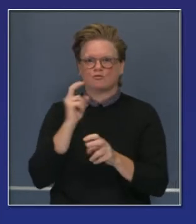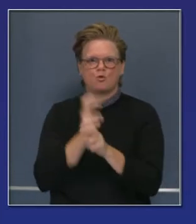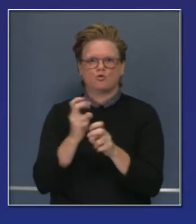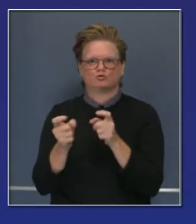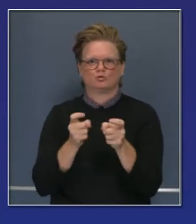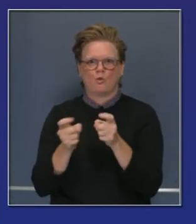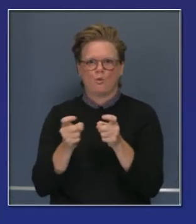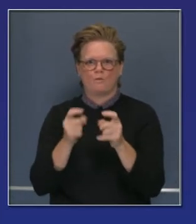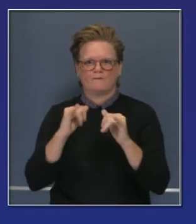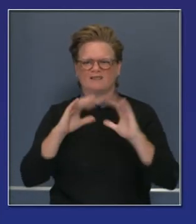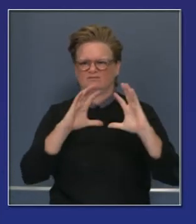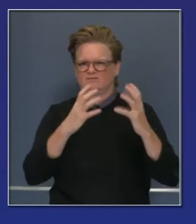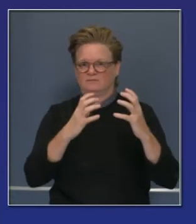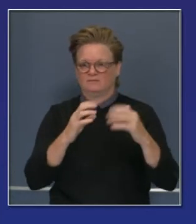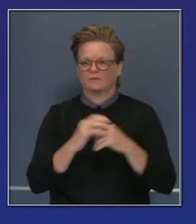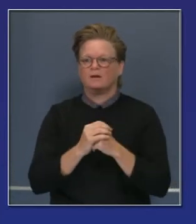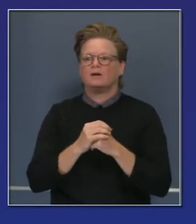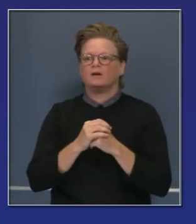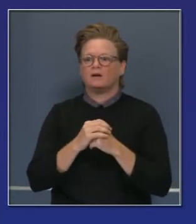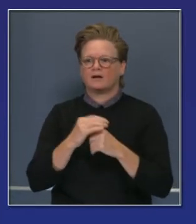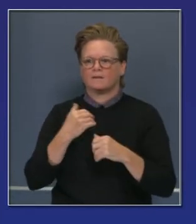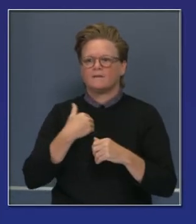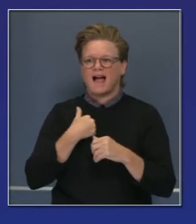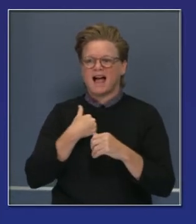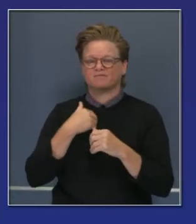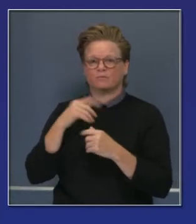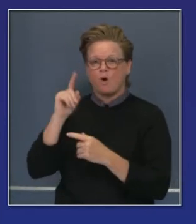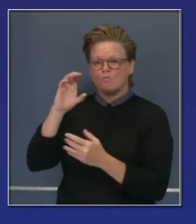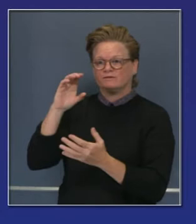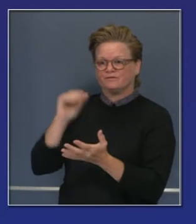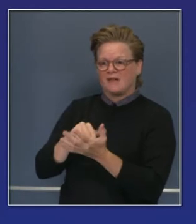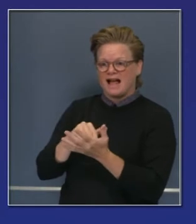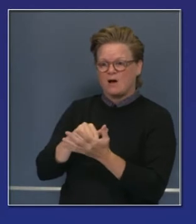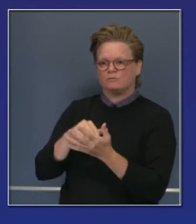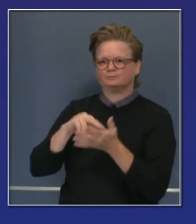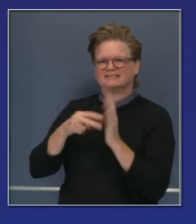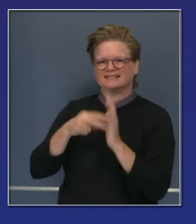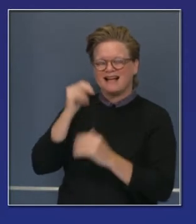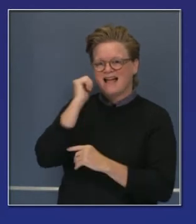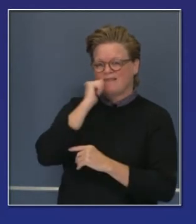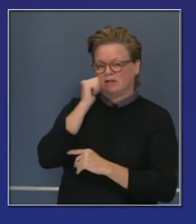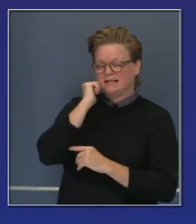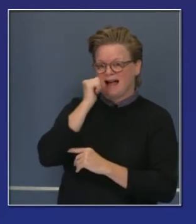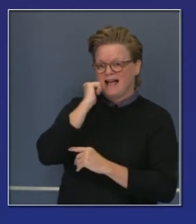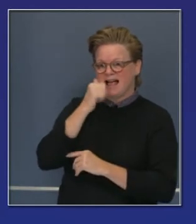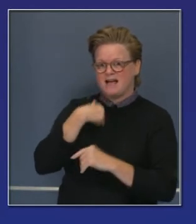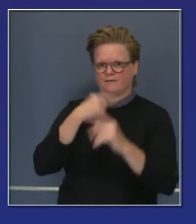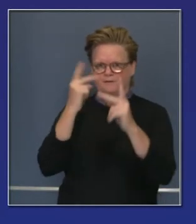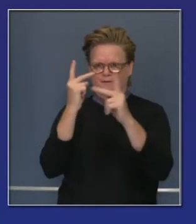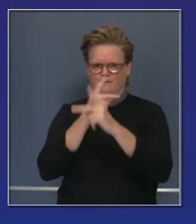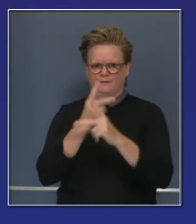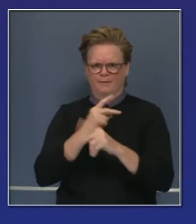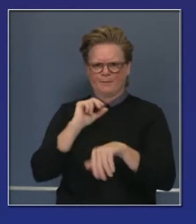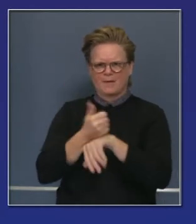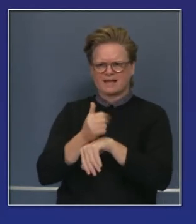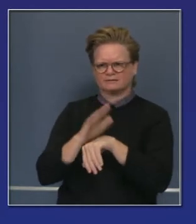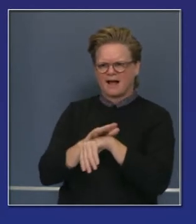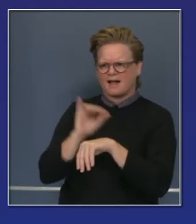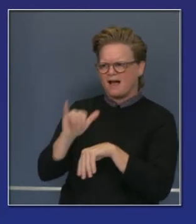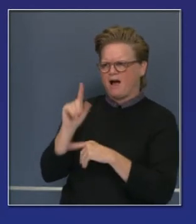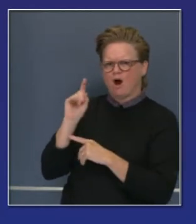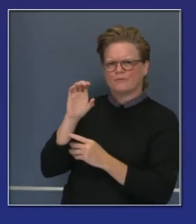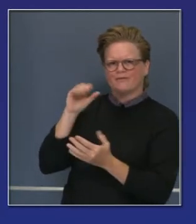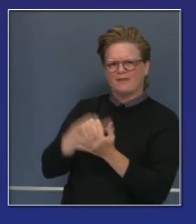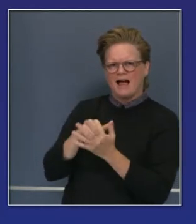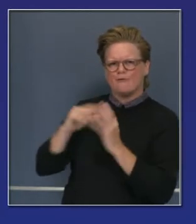casos, es la segunda columna, más de 7 por cada 100,000. Este es el índice diario